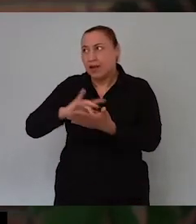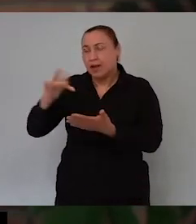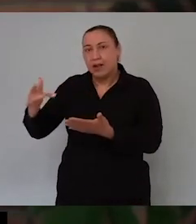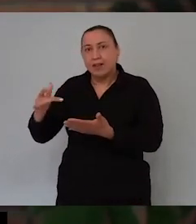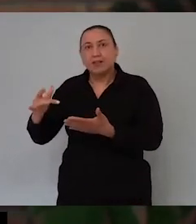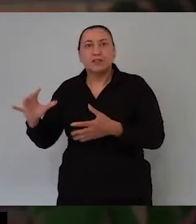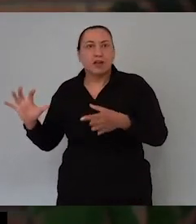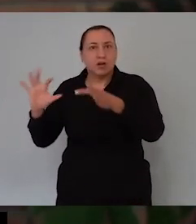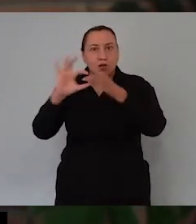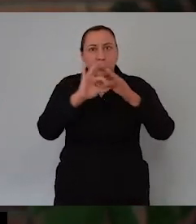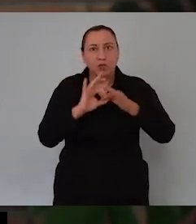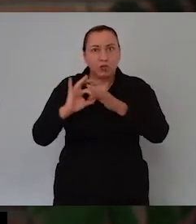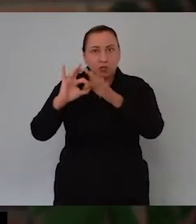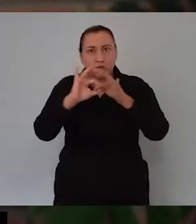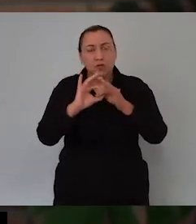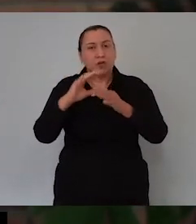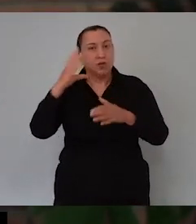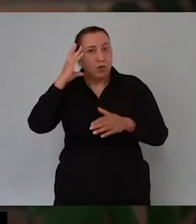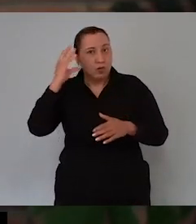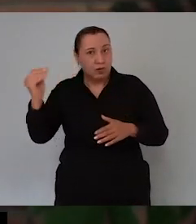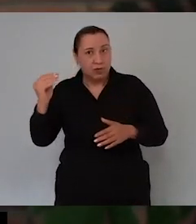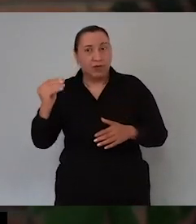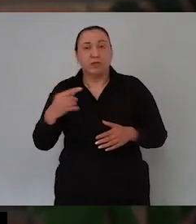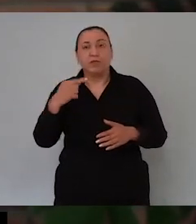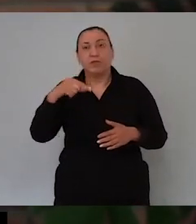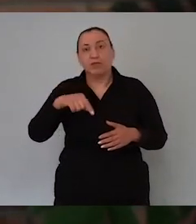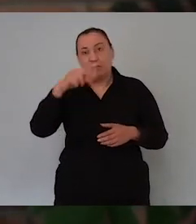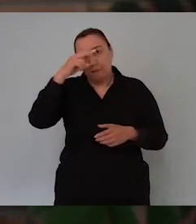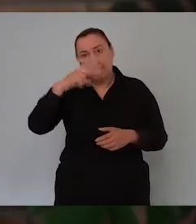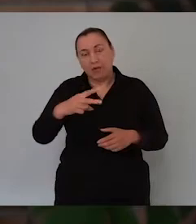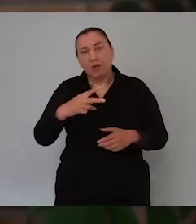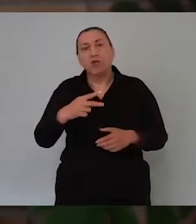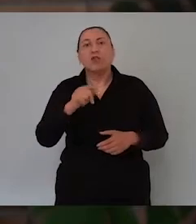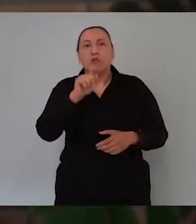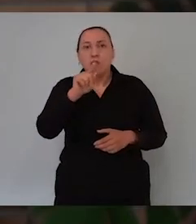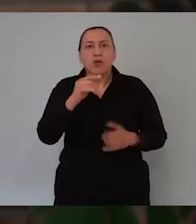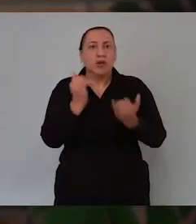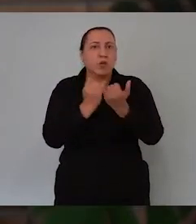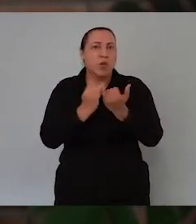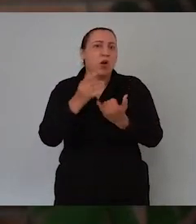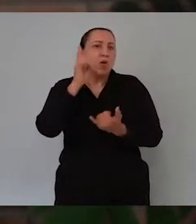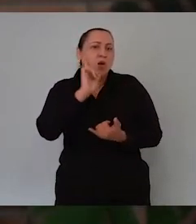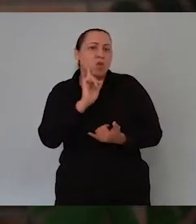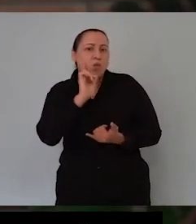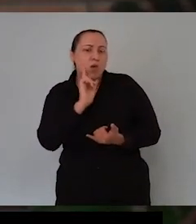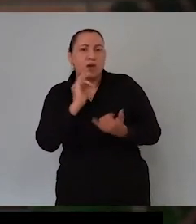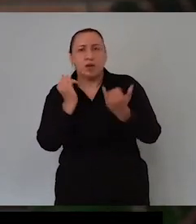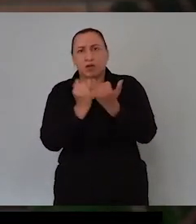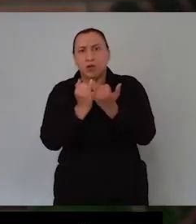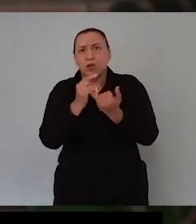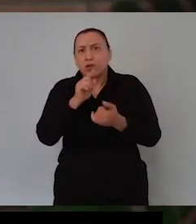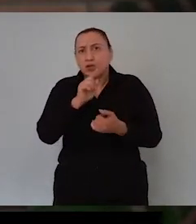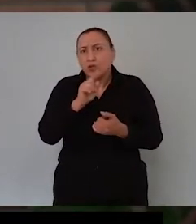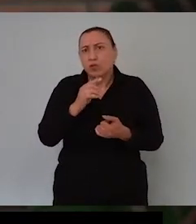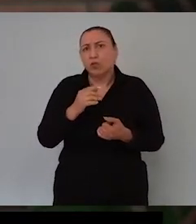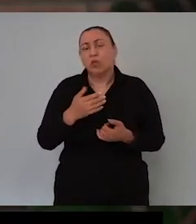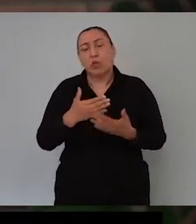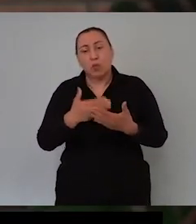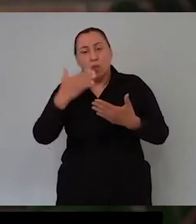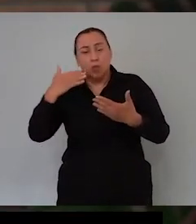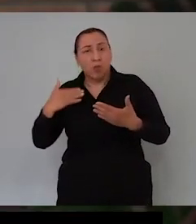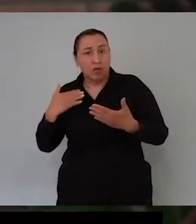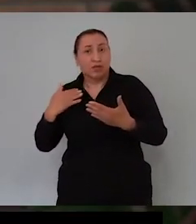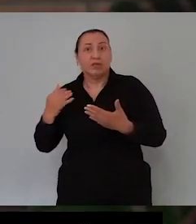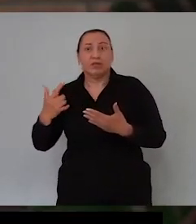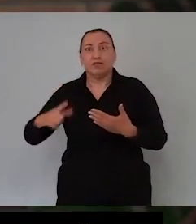Soy candidata a gobernadora gracias al movimiento de paridad en México y en Colima. Soy una de ustedes y vengo a significar